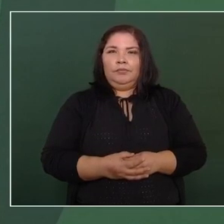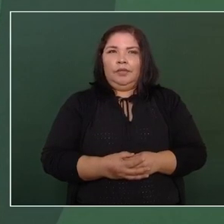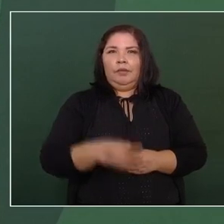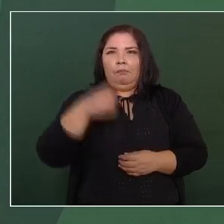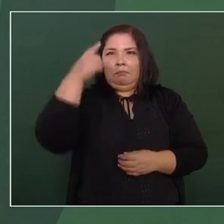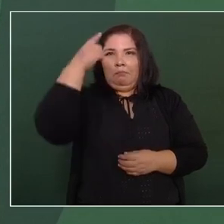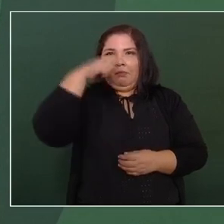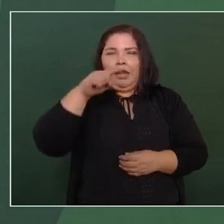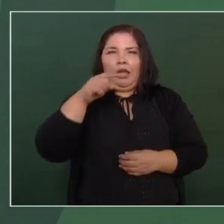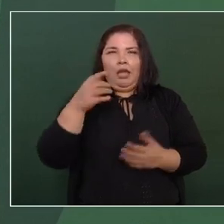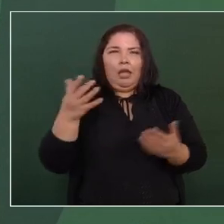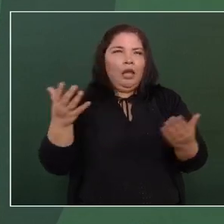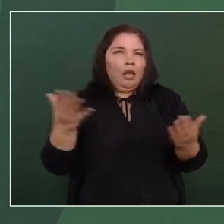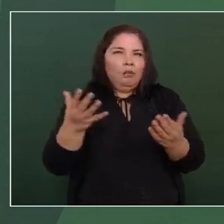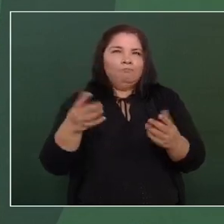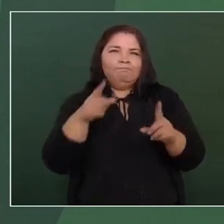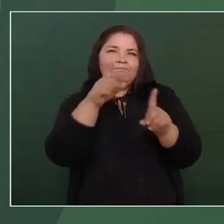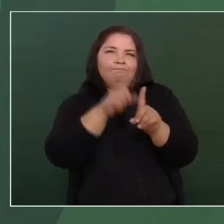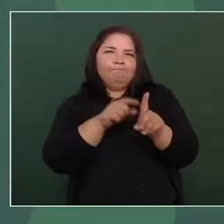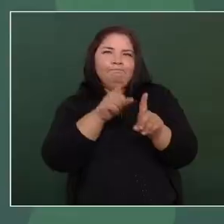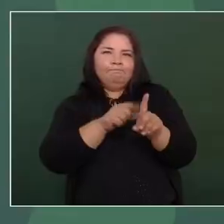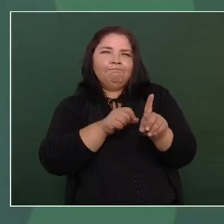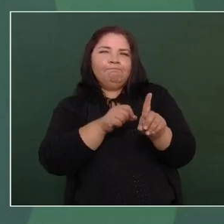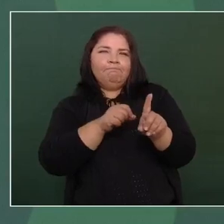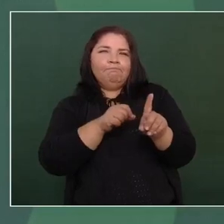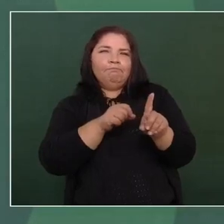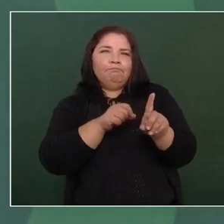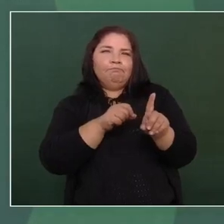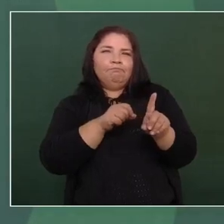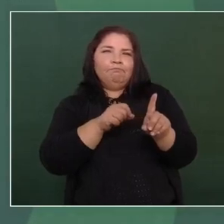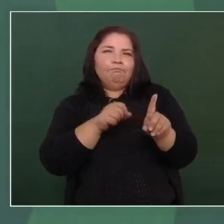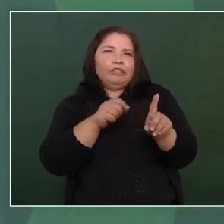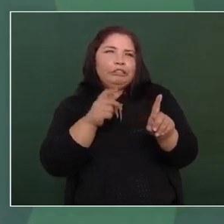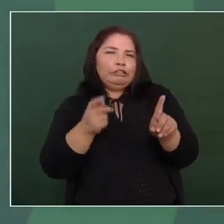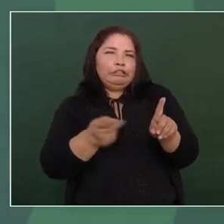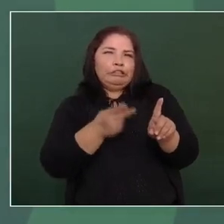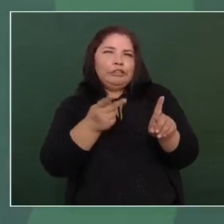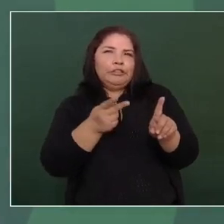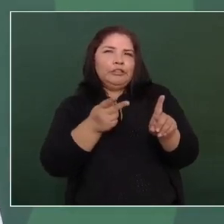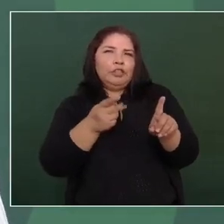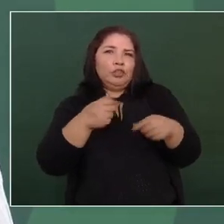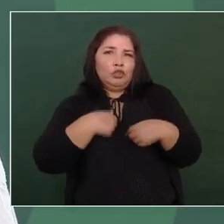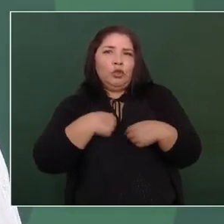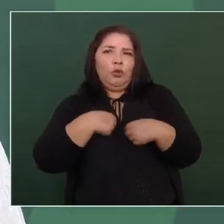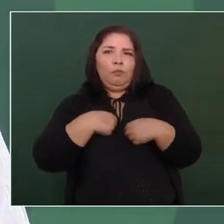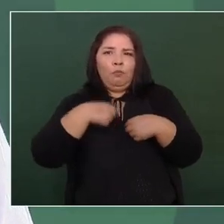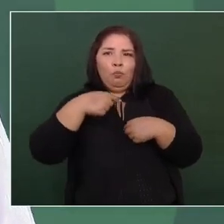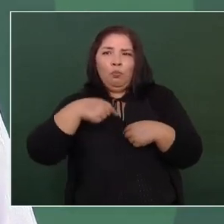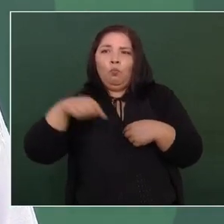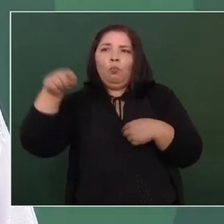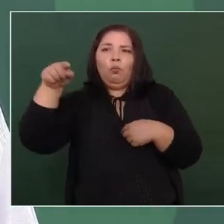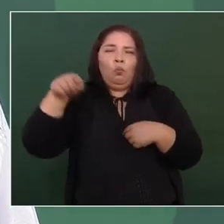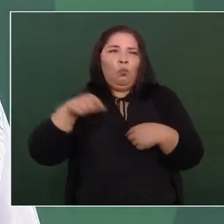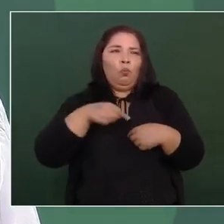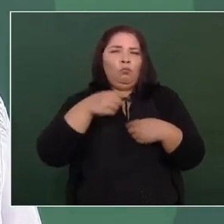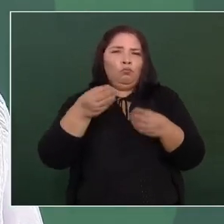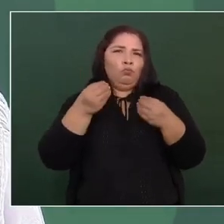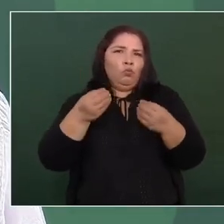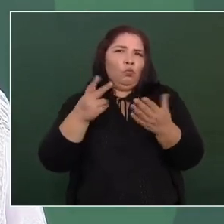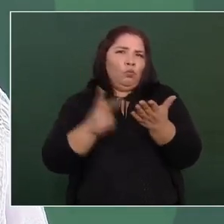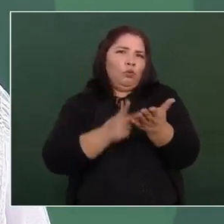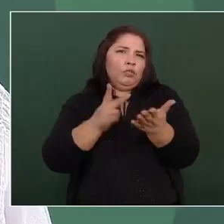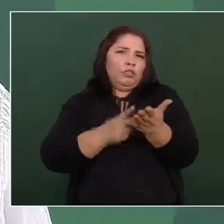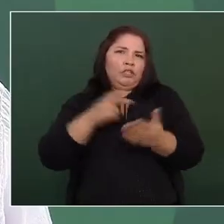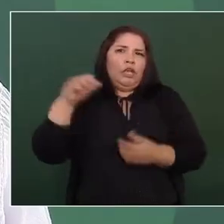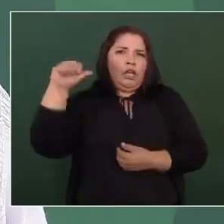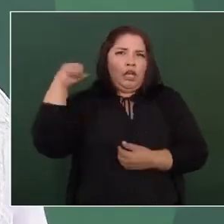Para estarme cuestionando. He ido muchísimas veces a